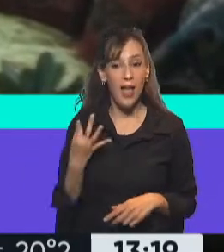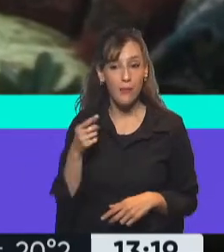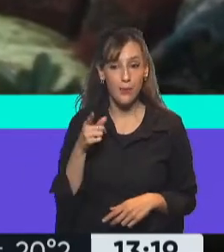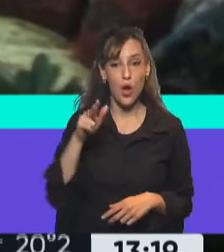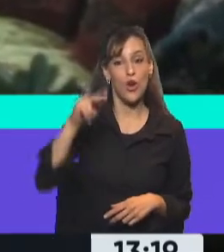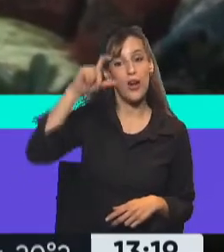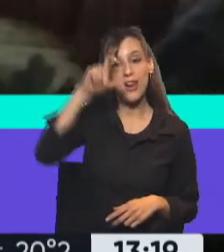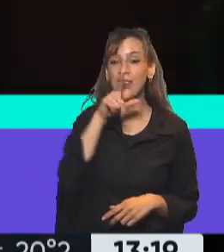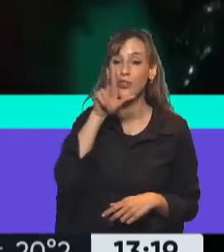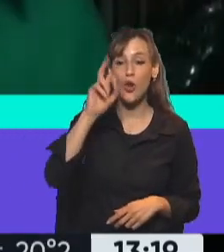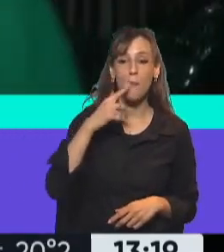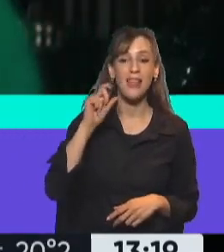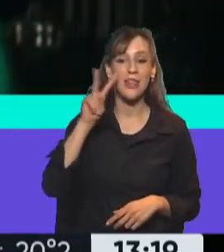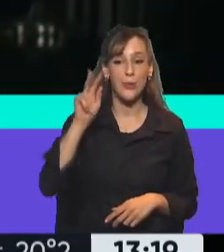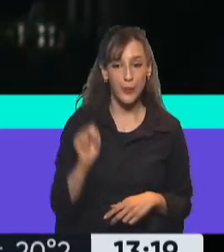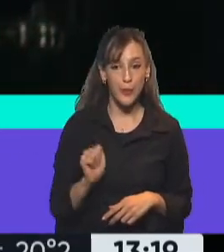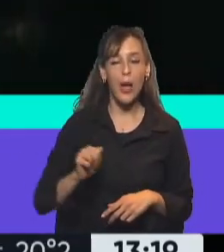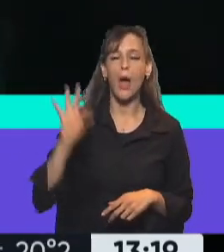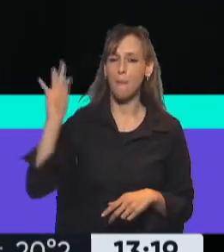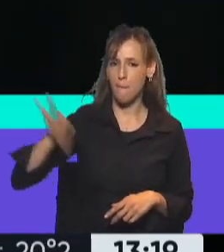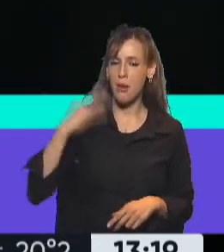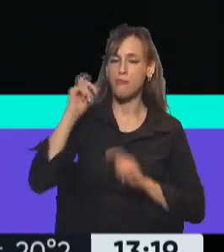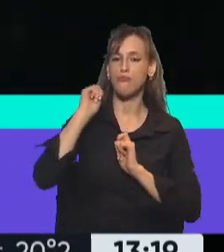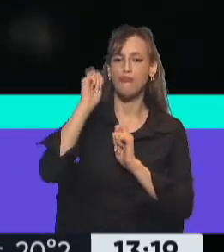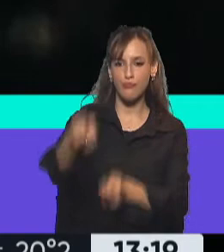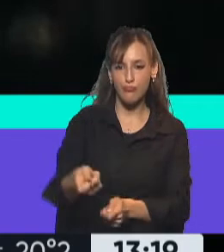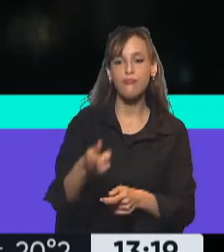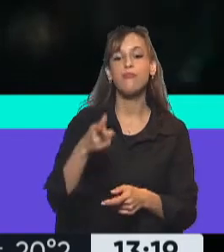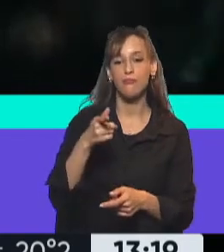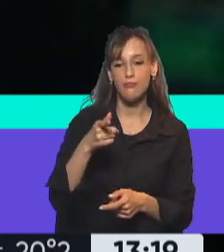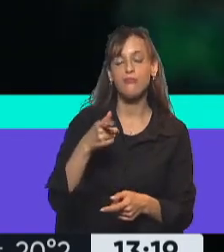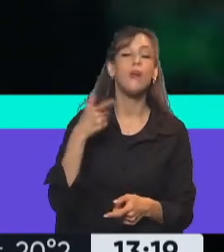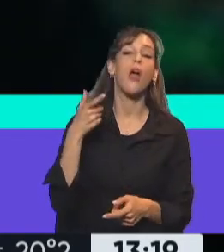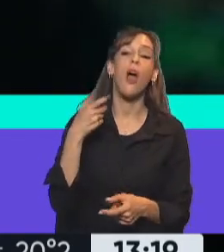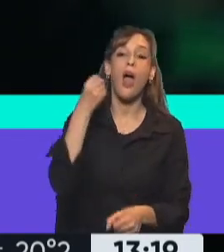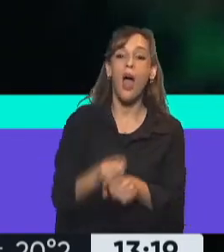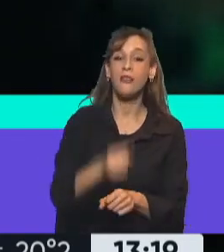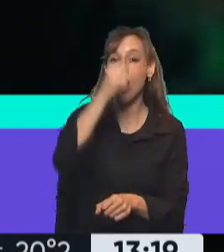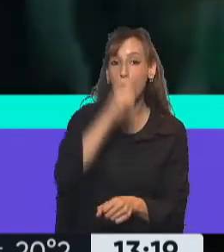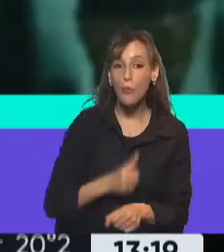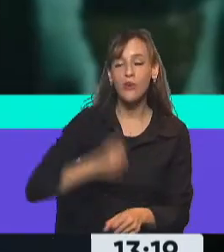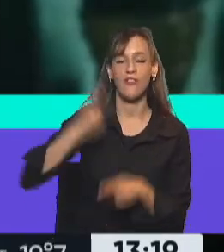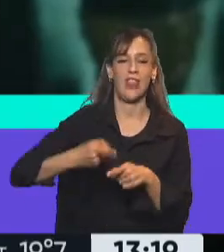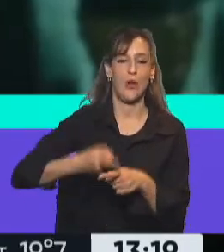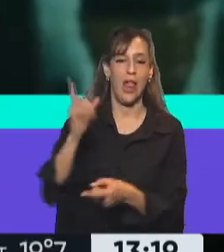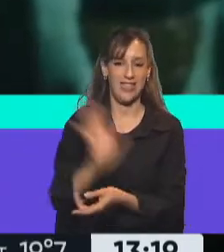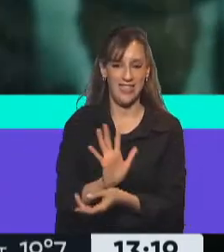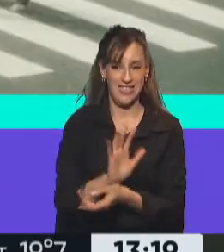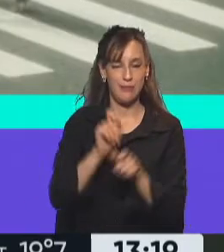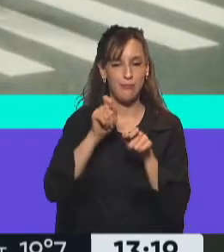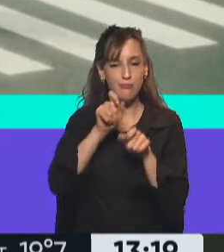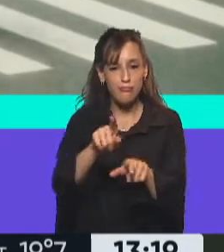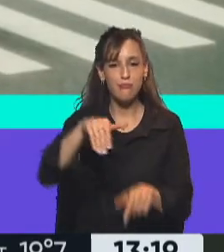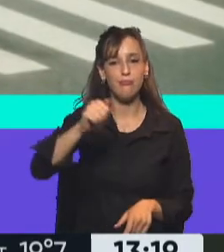Retrospectiva en el Festival de Cine de Málaga, que se está realizando hasta el domingo, es la 25ª edición. En recientes declaraciones para la